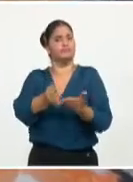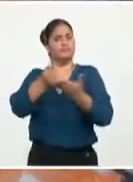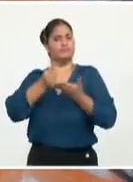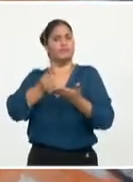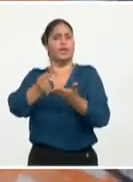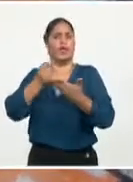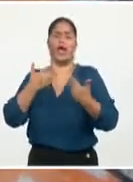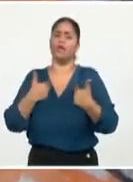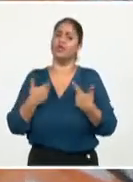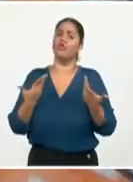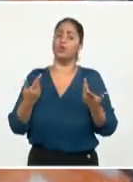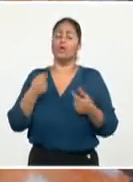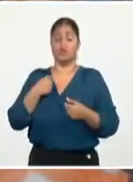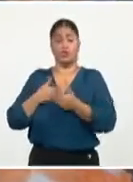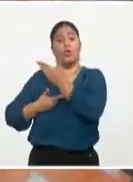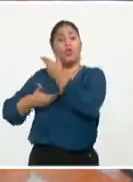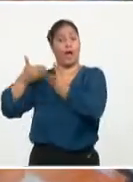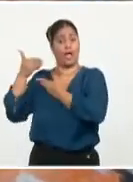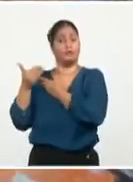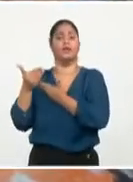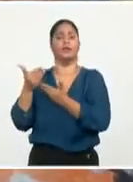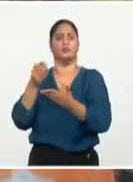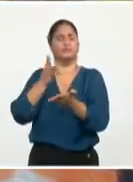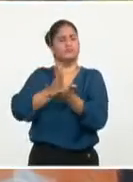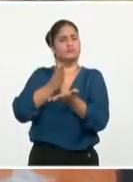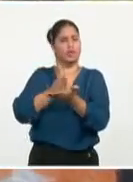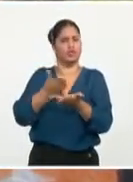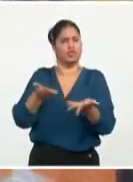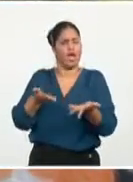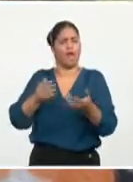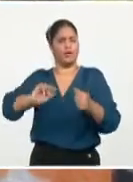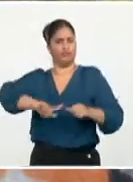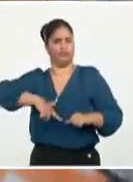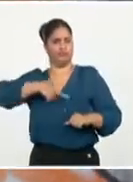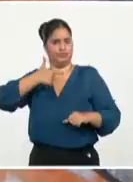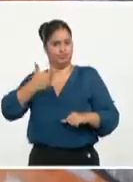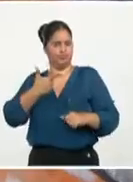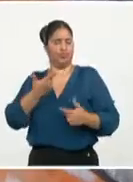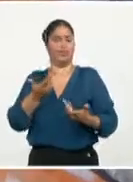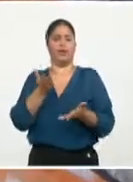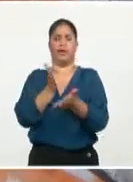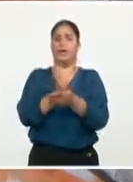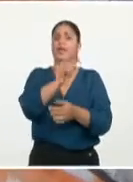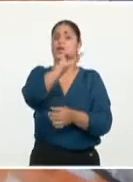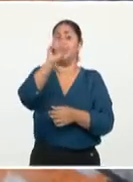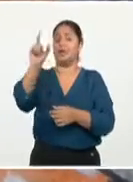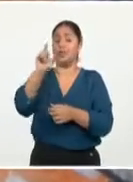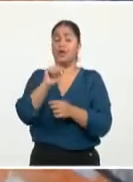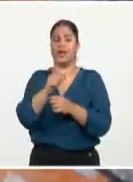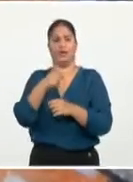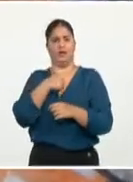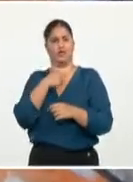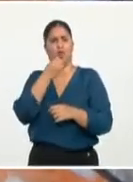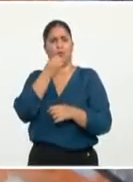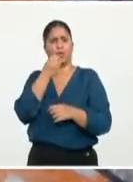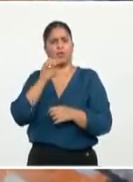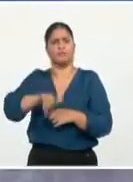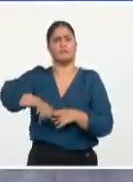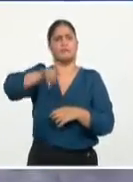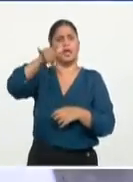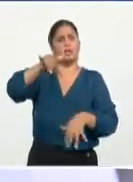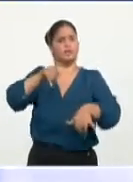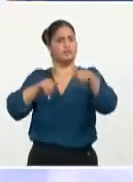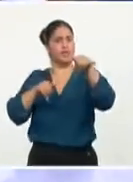Arte, veía también quizás las carencias materiales y las posibilidades que tenía de participar en otras becas personales que tuve y no